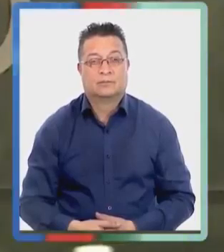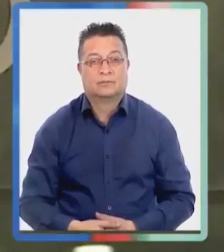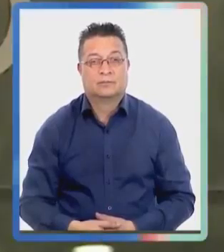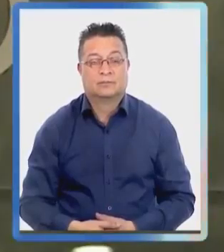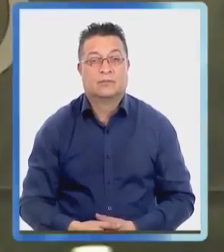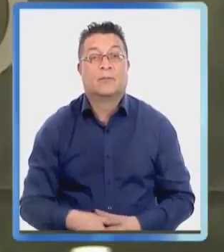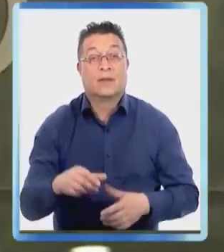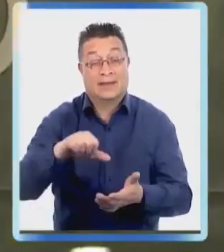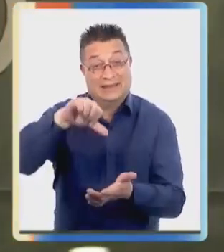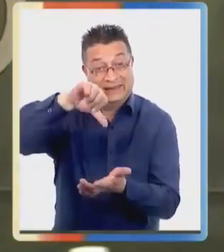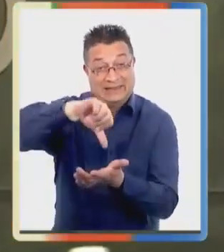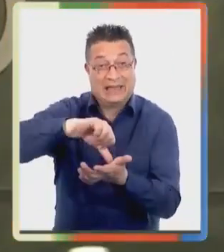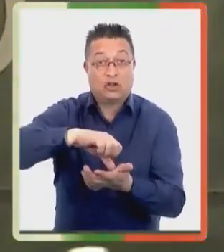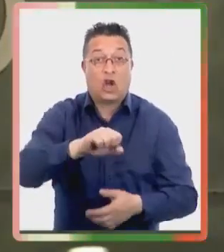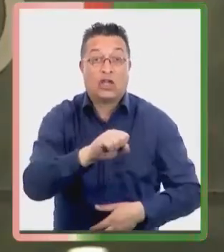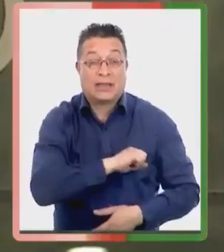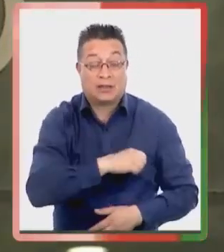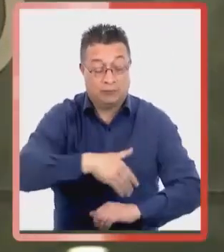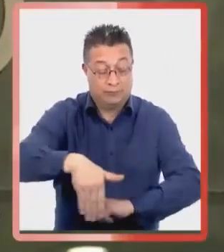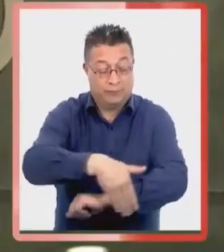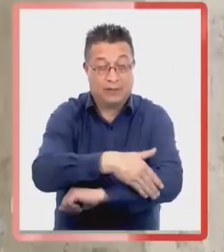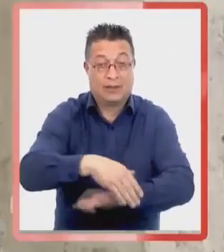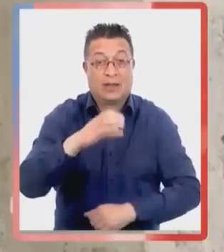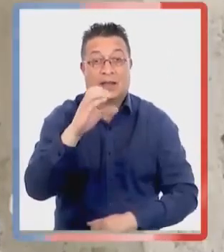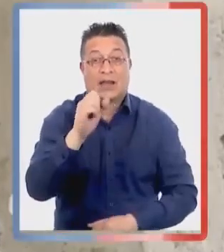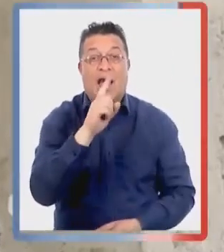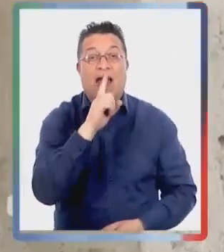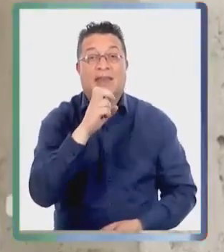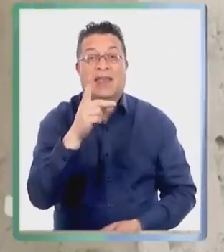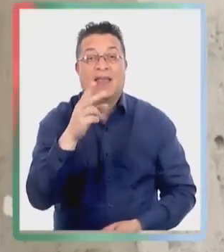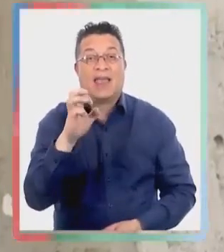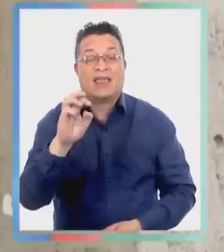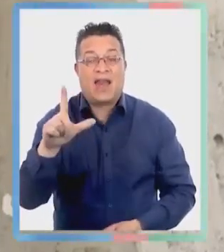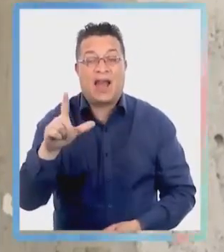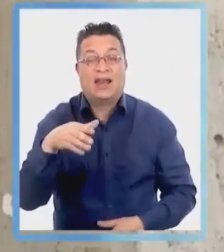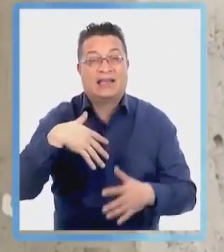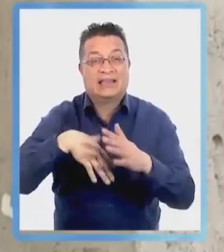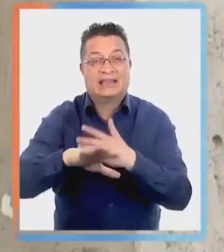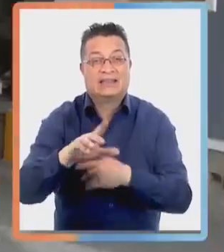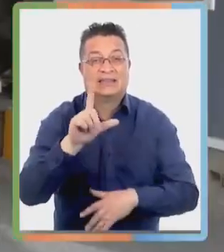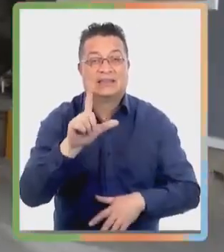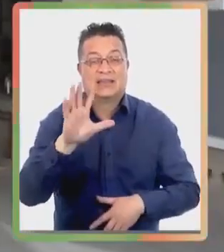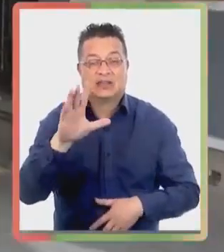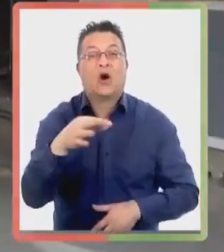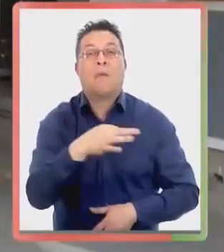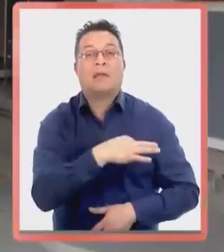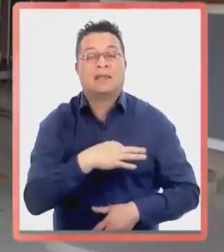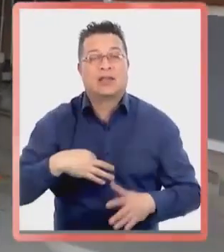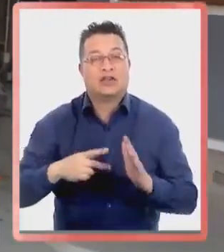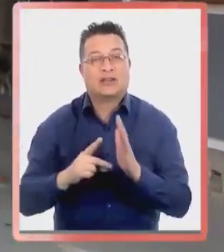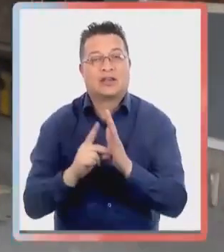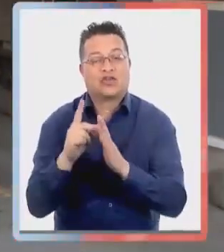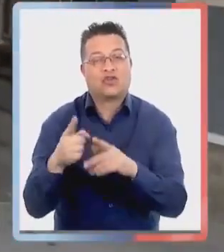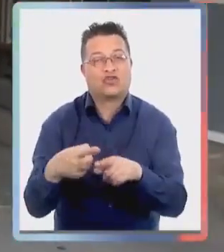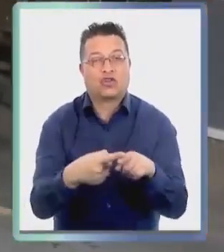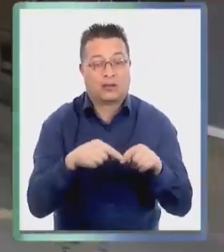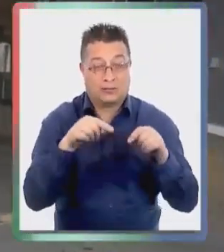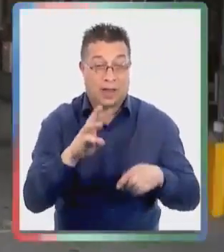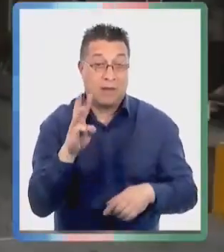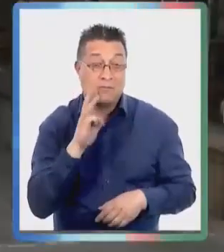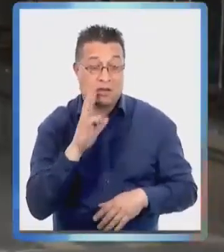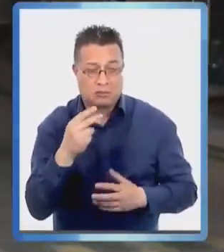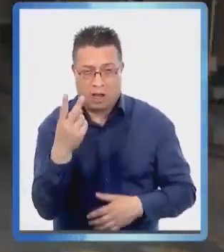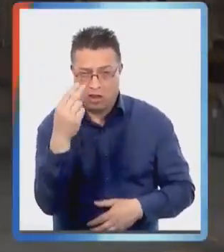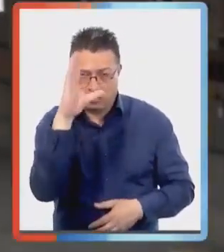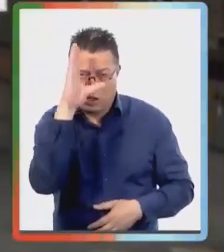En pleno centro de Santiago, en Catedral 1575, está el Ministerio de Desarrollo Social. Este miércoles, casi a medianoche,